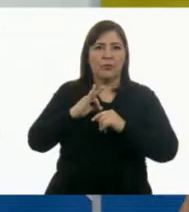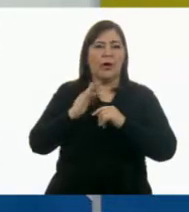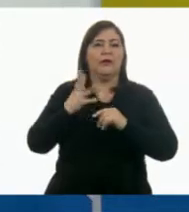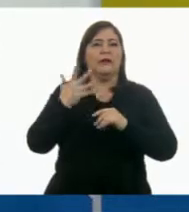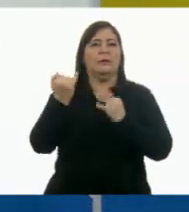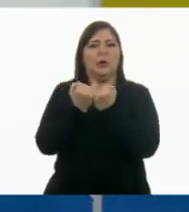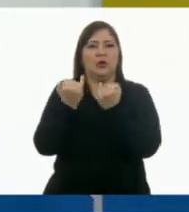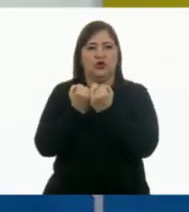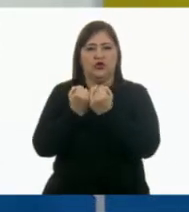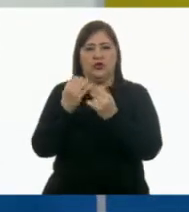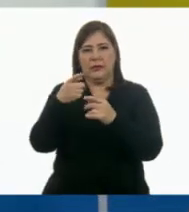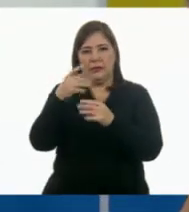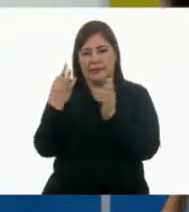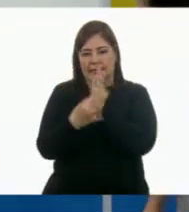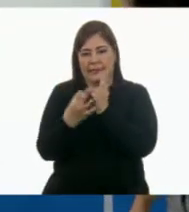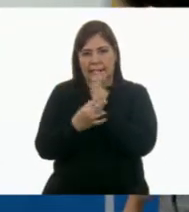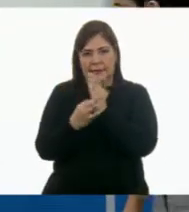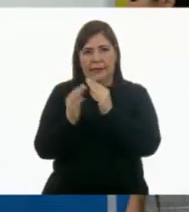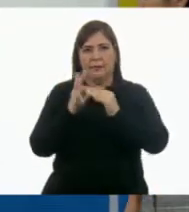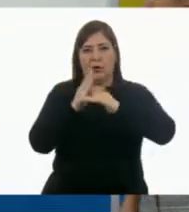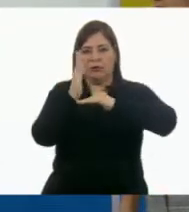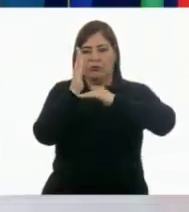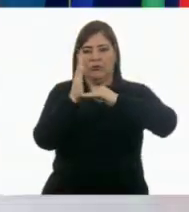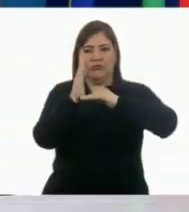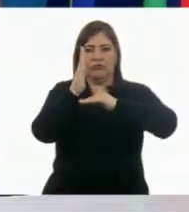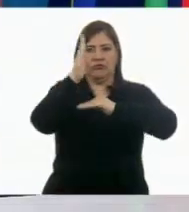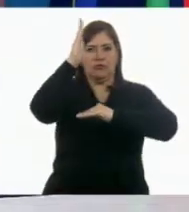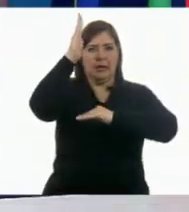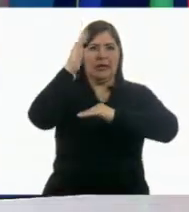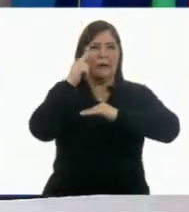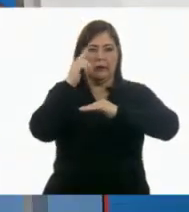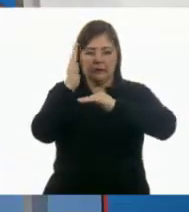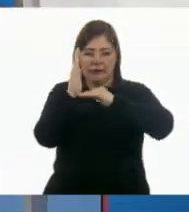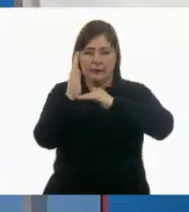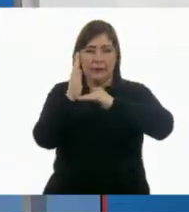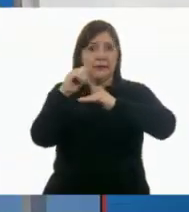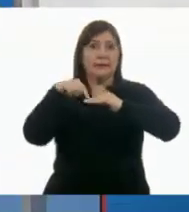línea de aluminio, y aquí tenemos una secante. ¿Esta secante cómo se llamaría?